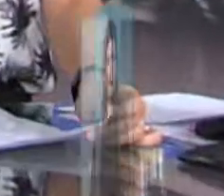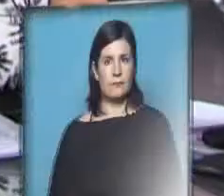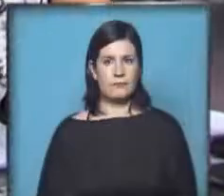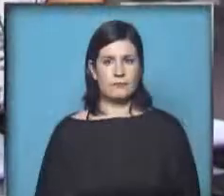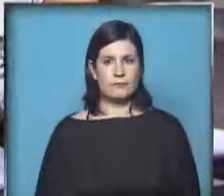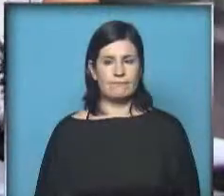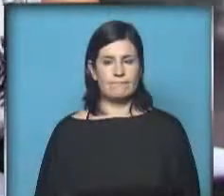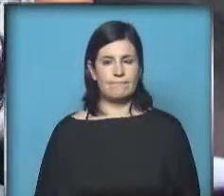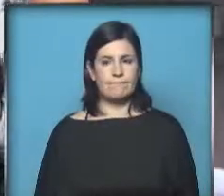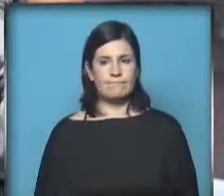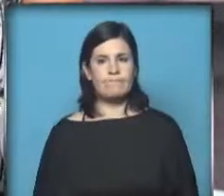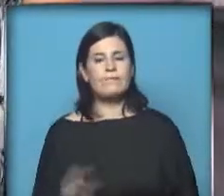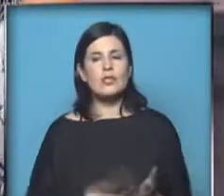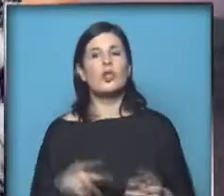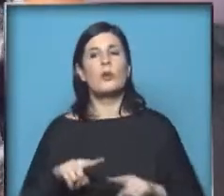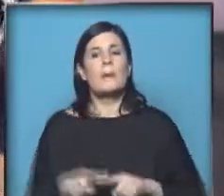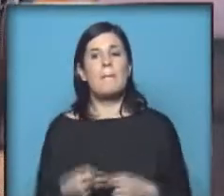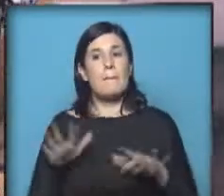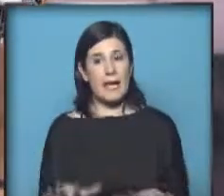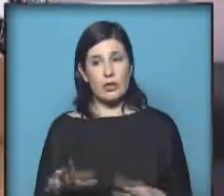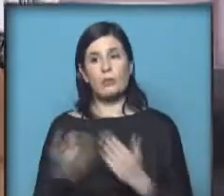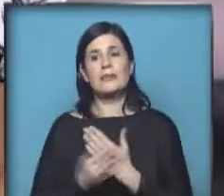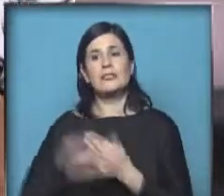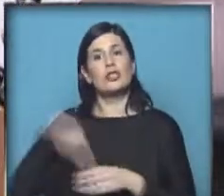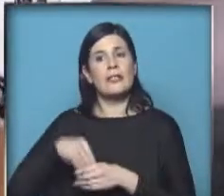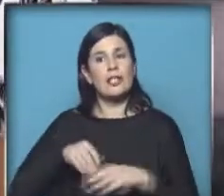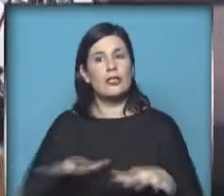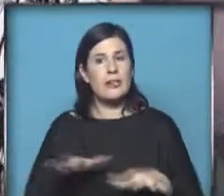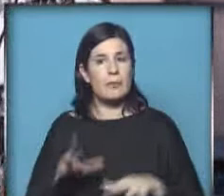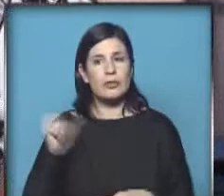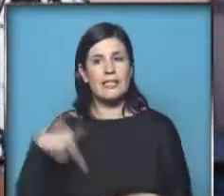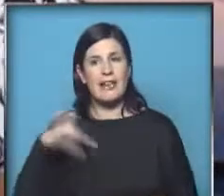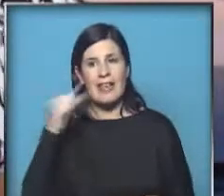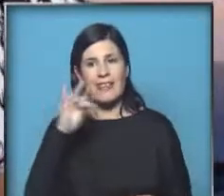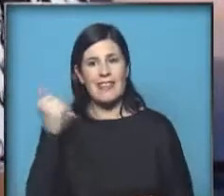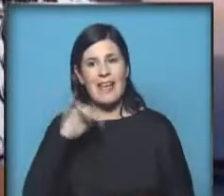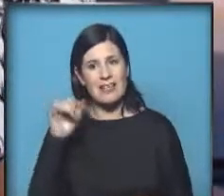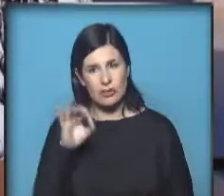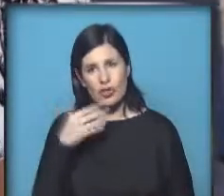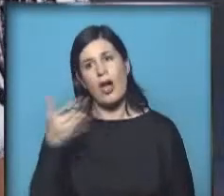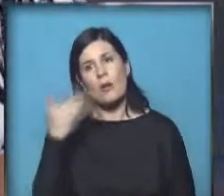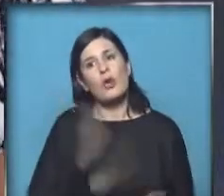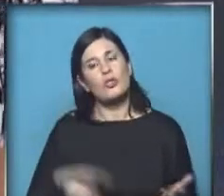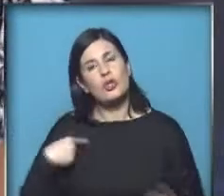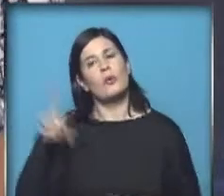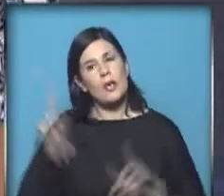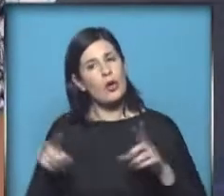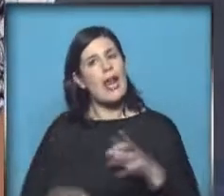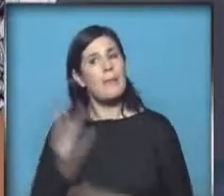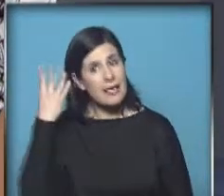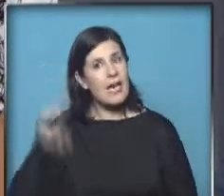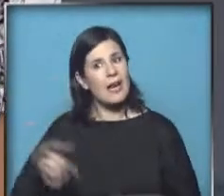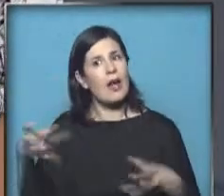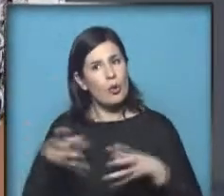propósito del paro habló el ministro del interior y transporte florencio randazo mostró imágenes de hechos de vandalismo ocurridos esta mañana